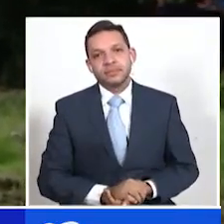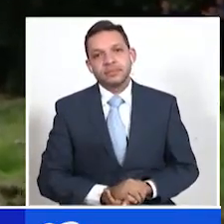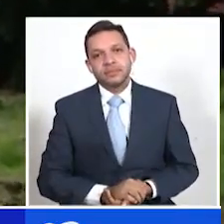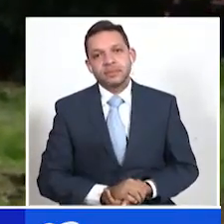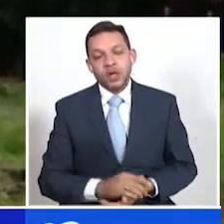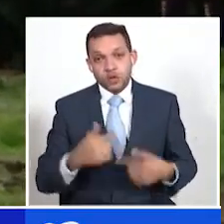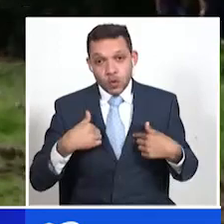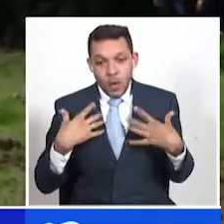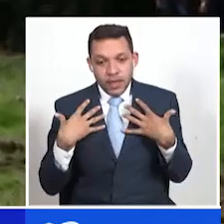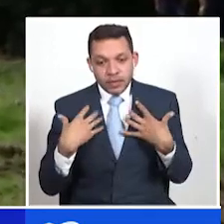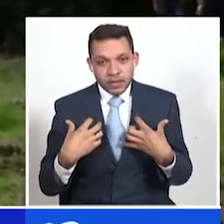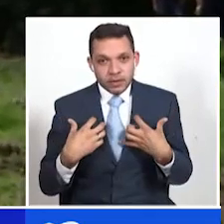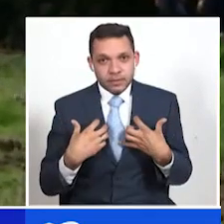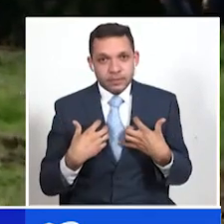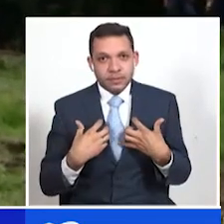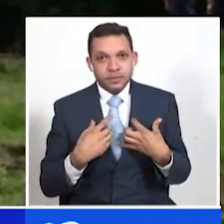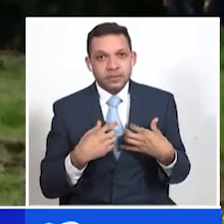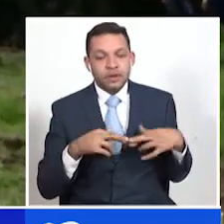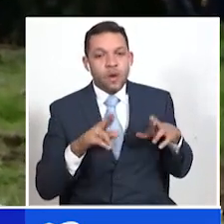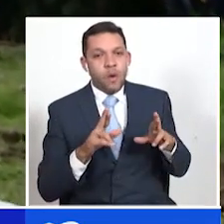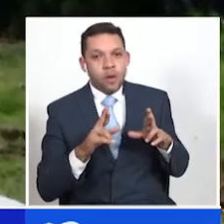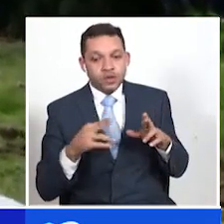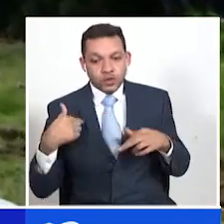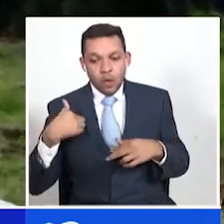Y que no quiero crecer sin él.